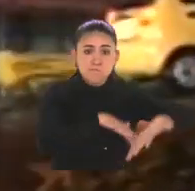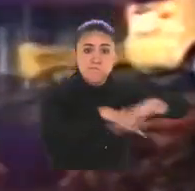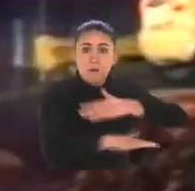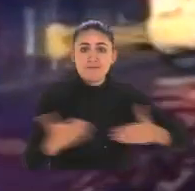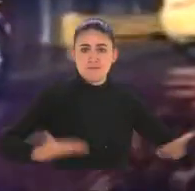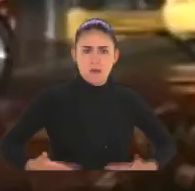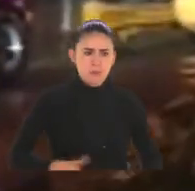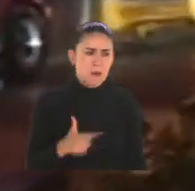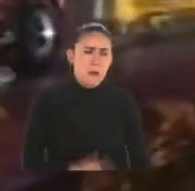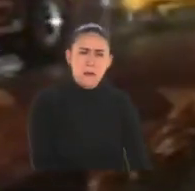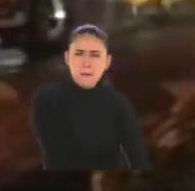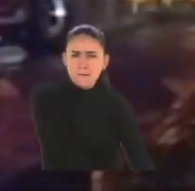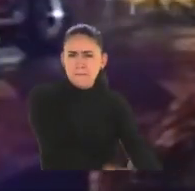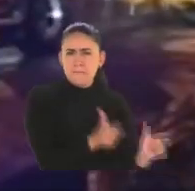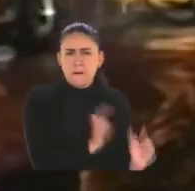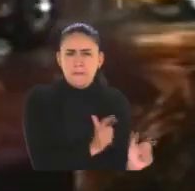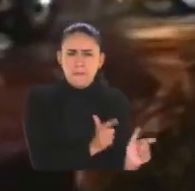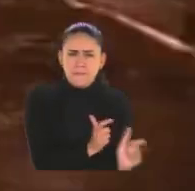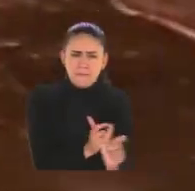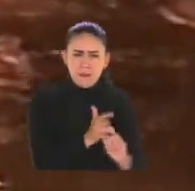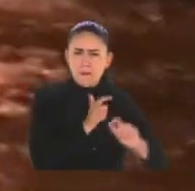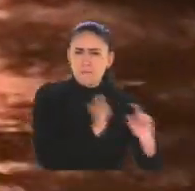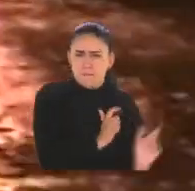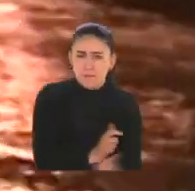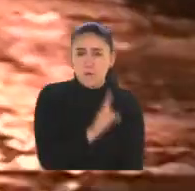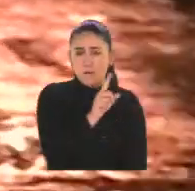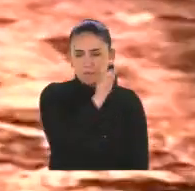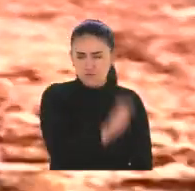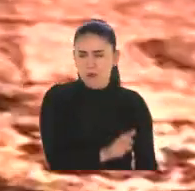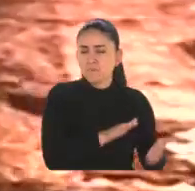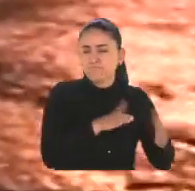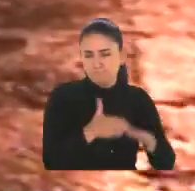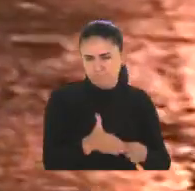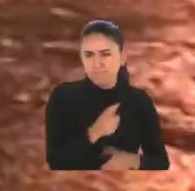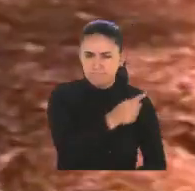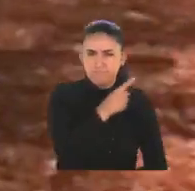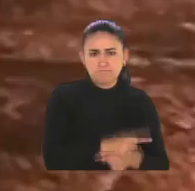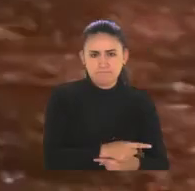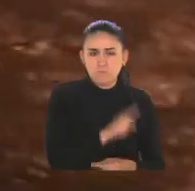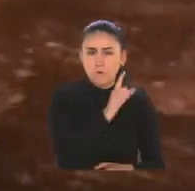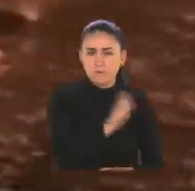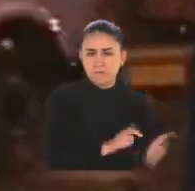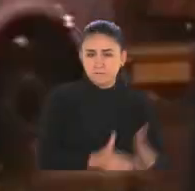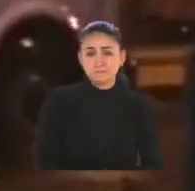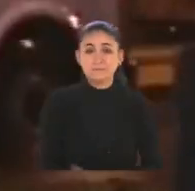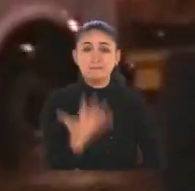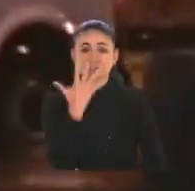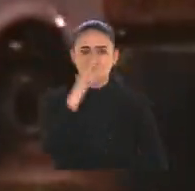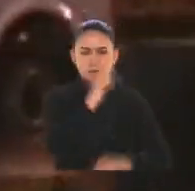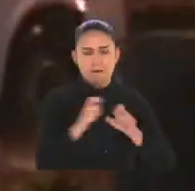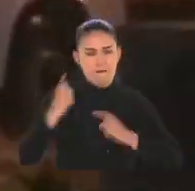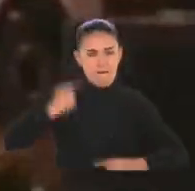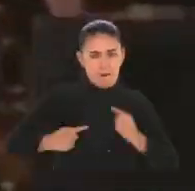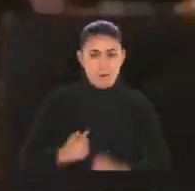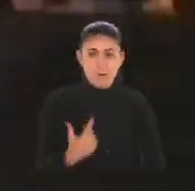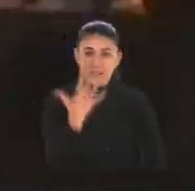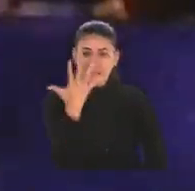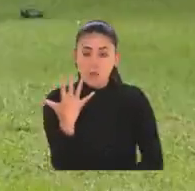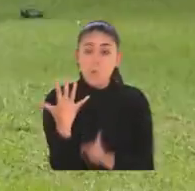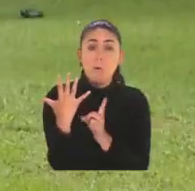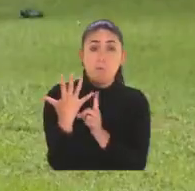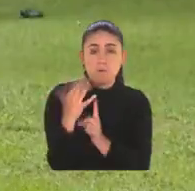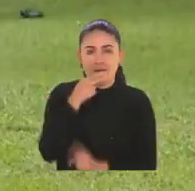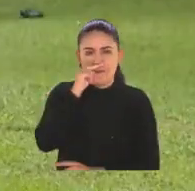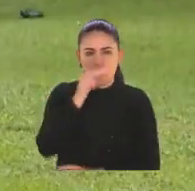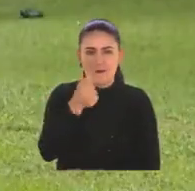comenzaron a disparar indiscriminadamente. Una persona falleció, como usted lo decía, y cinco más resultaron heridas. Una de ellas es un menor de